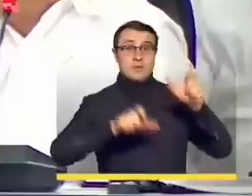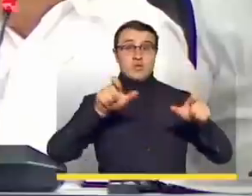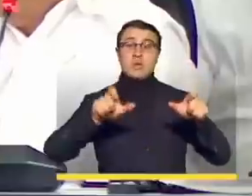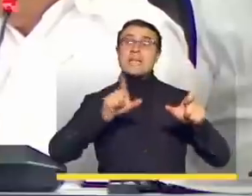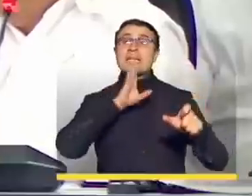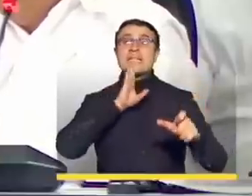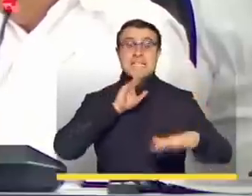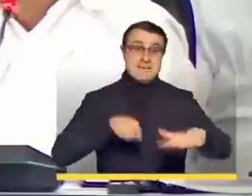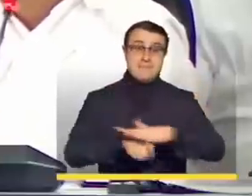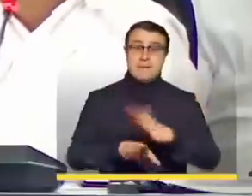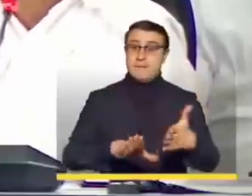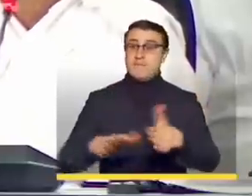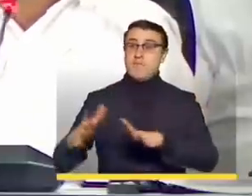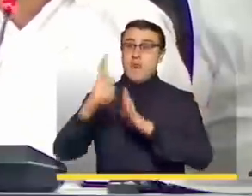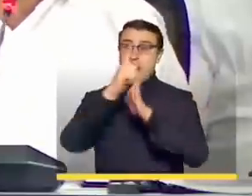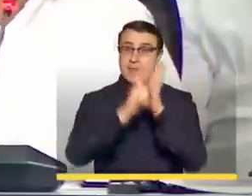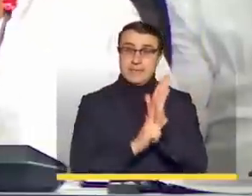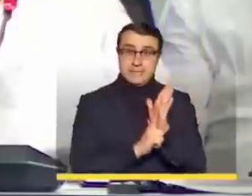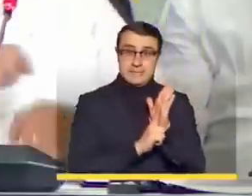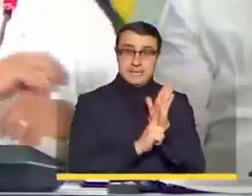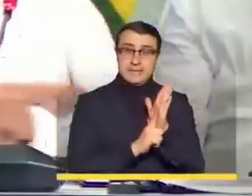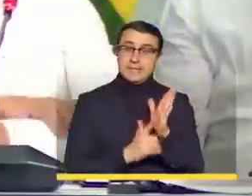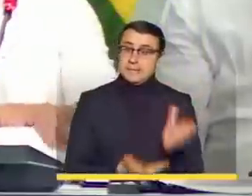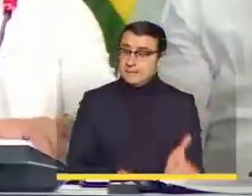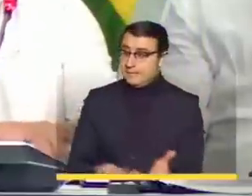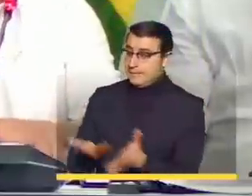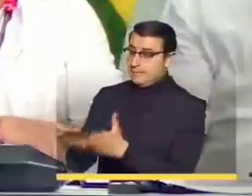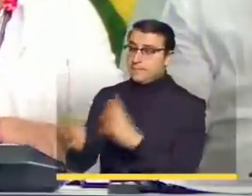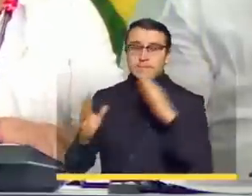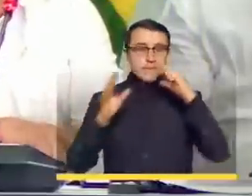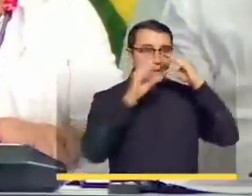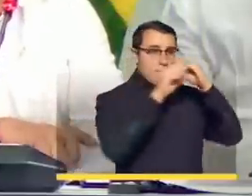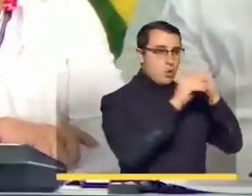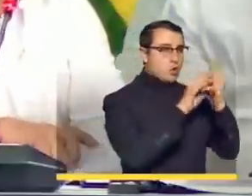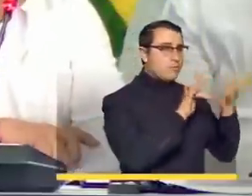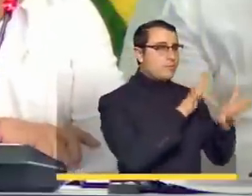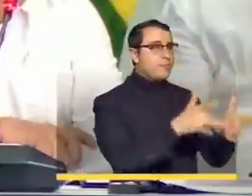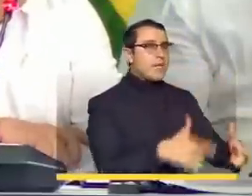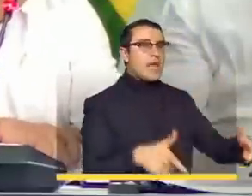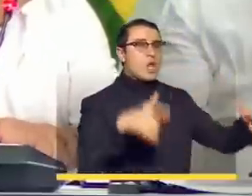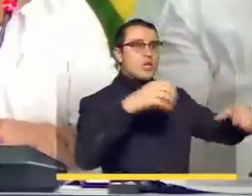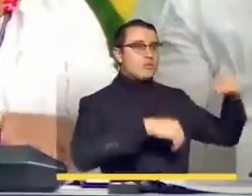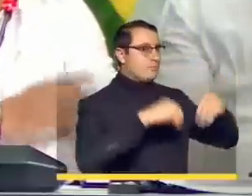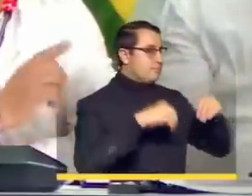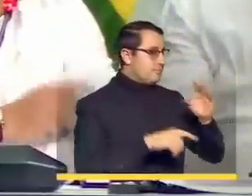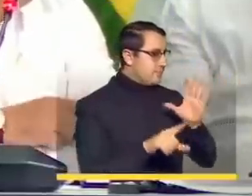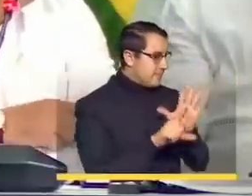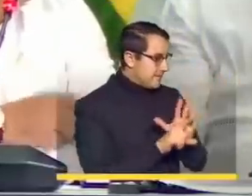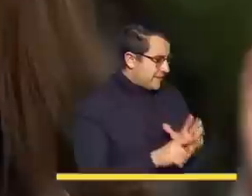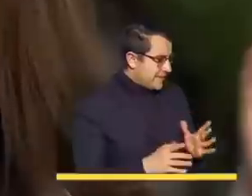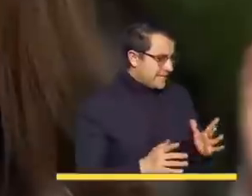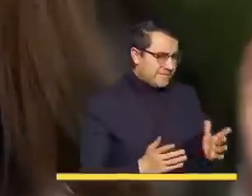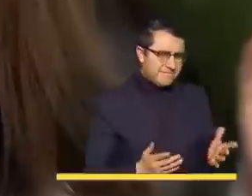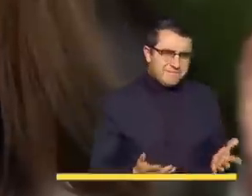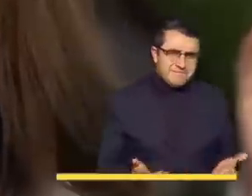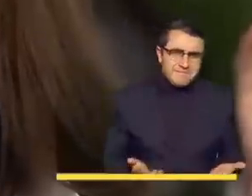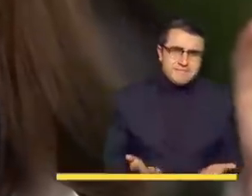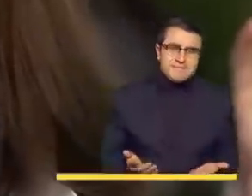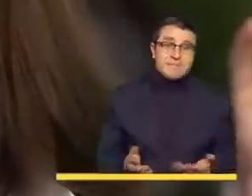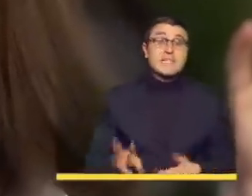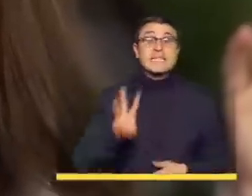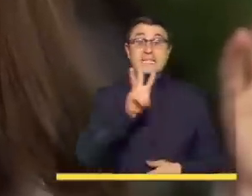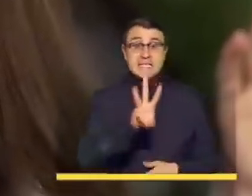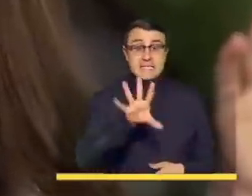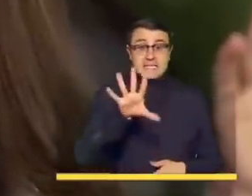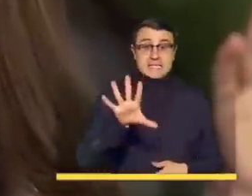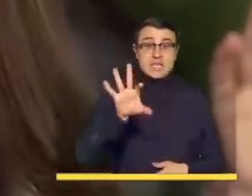asesinados y por las noches hacían leyes de la República. El 35% del Senado